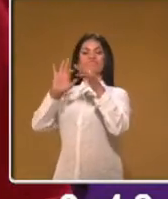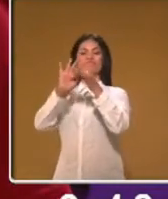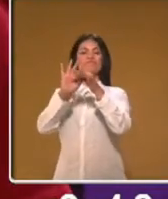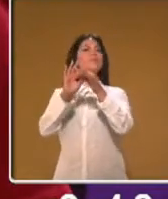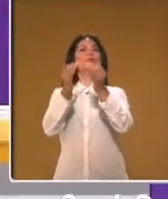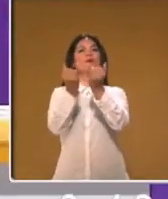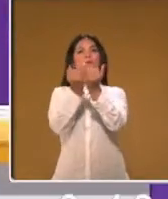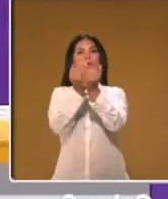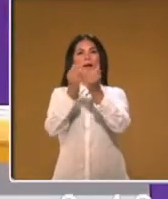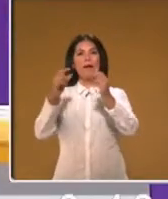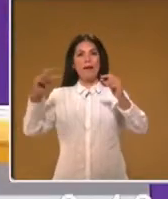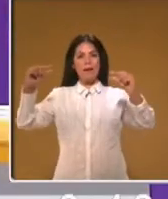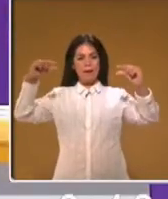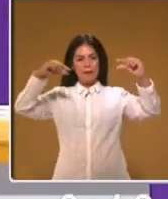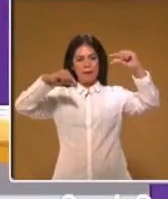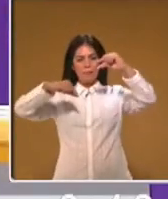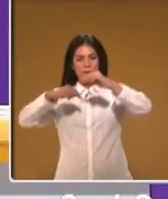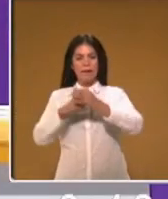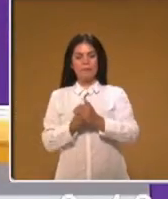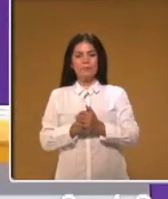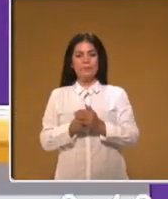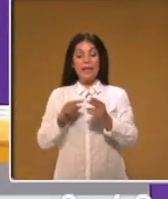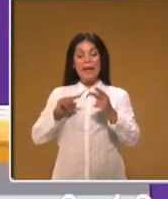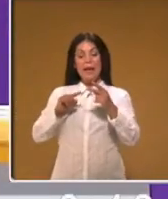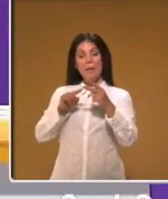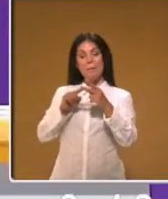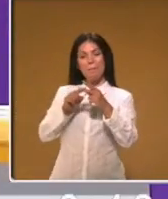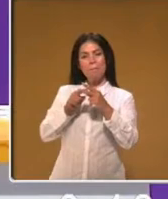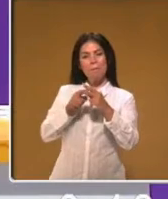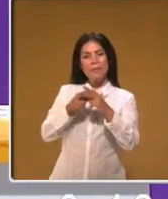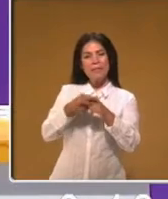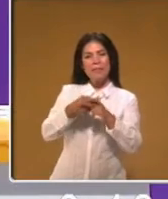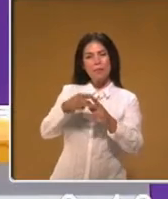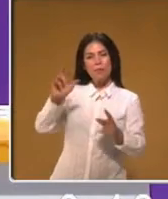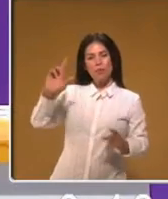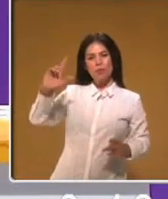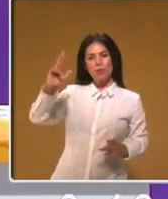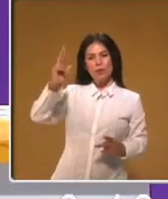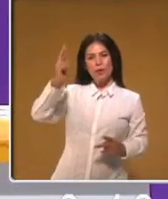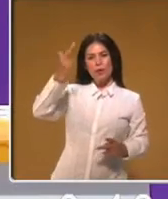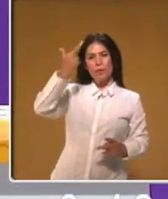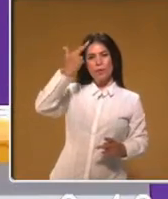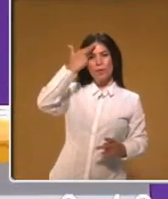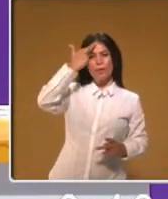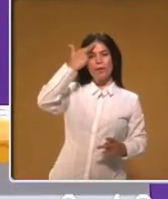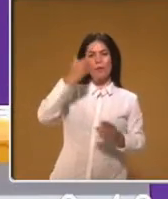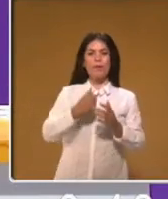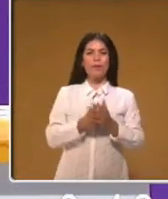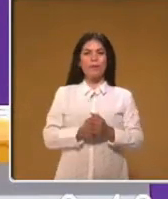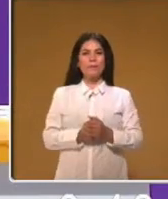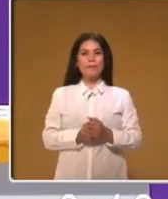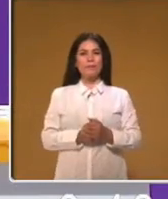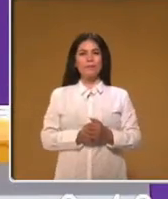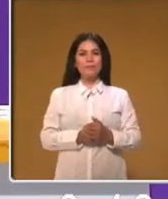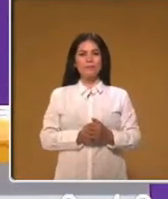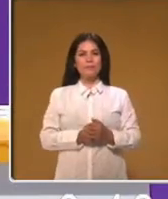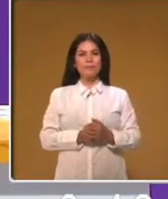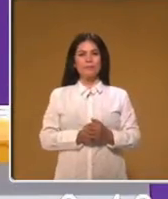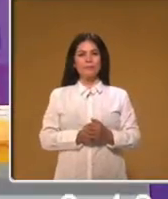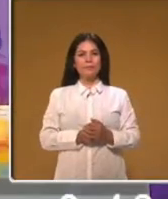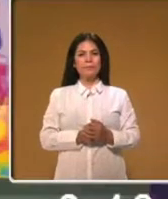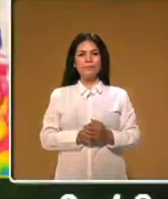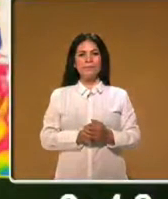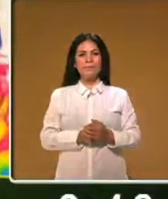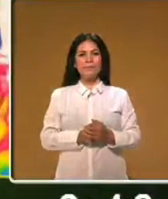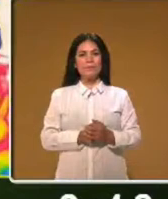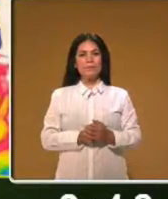Excelente. Vamos a comenzar este breve repaso de la asignatura de Ciencias 2, Física. Maestra. Muy bien.